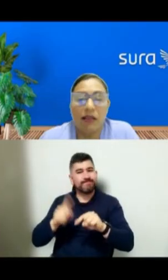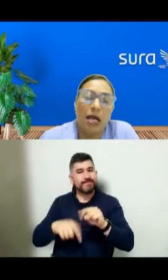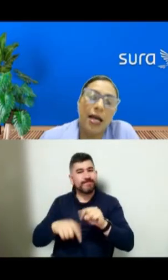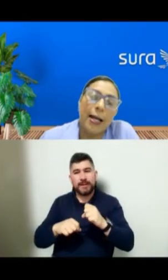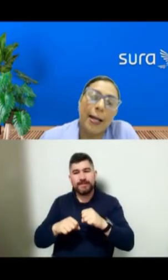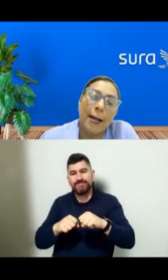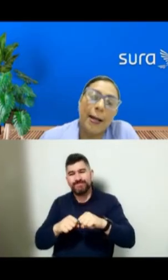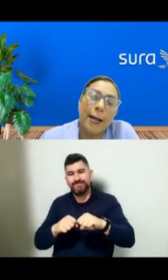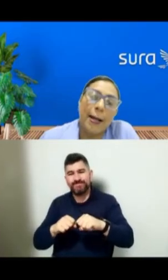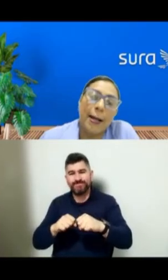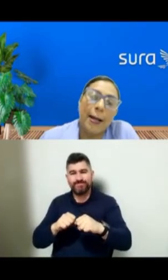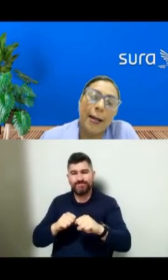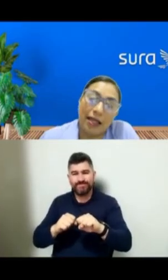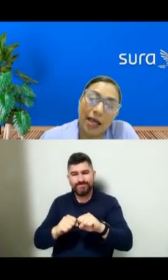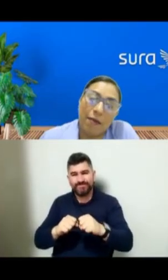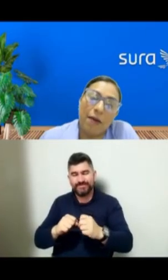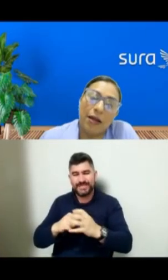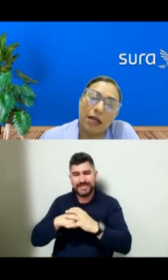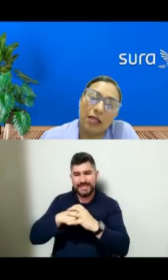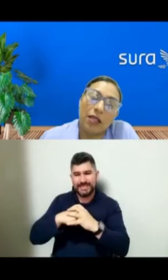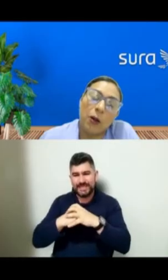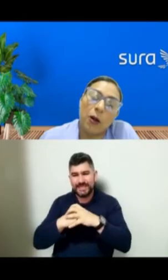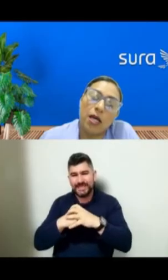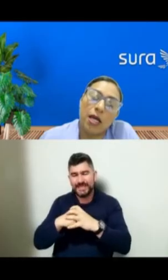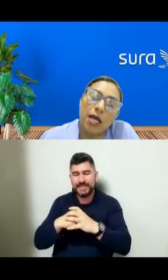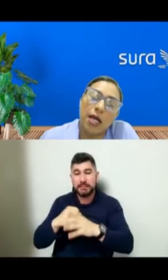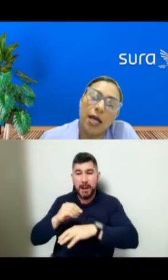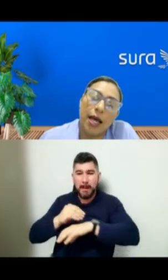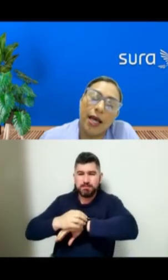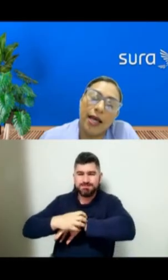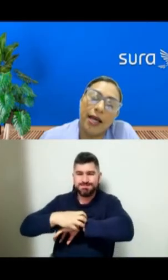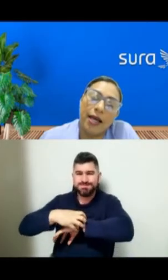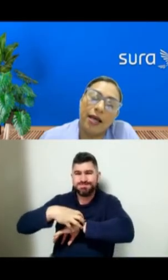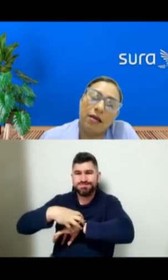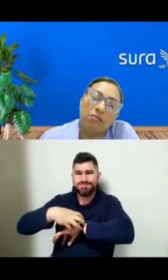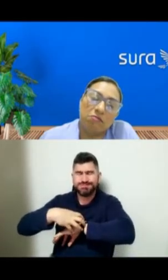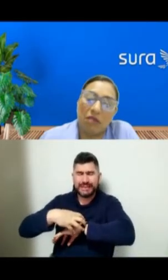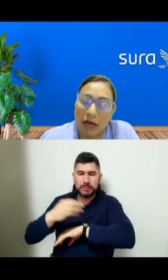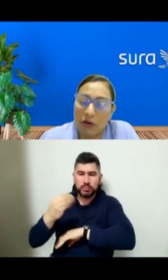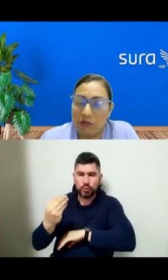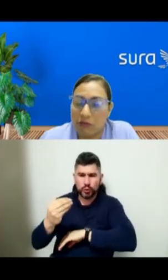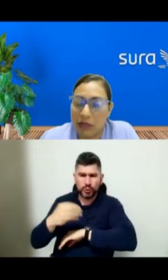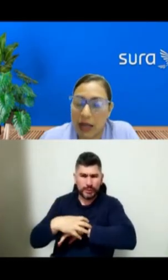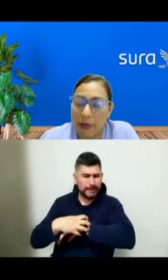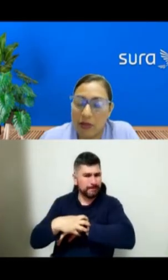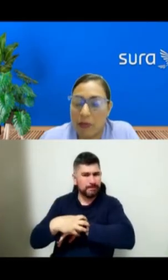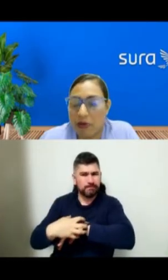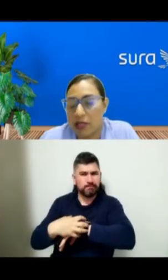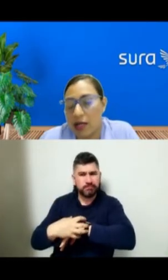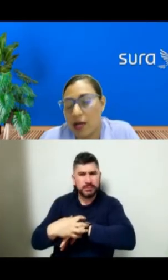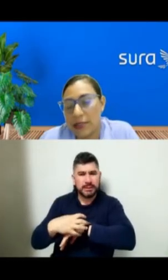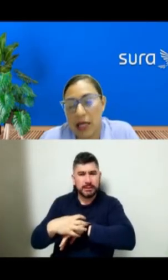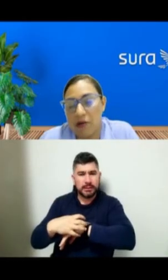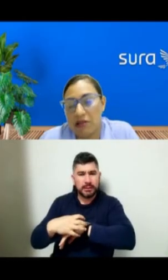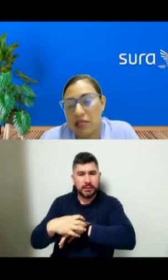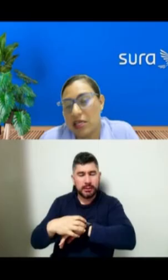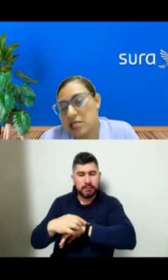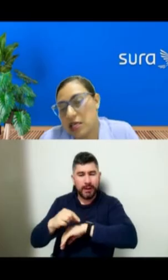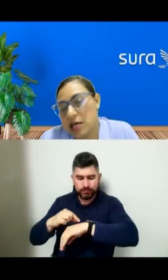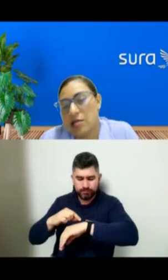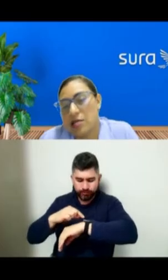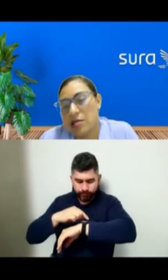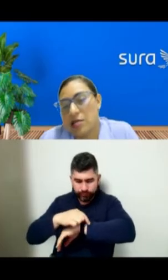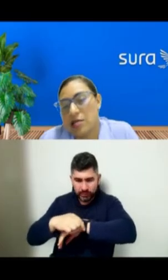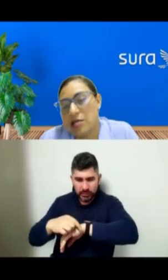la extremidad, hay bastante edema, bastante dolor y mira, la persona puede estar incapacitada